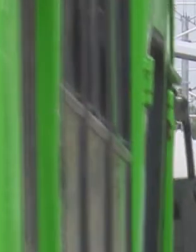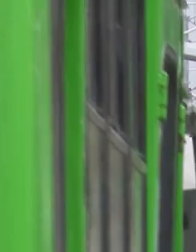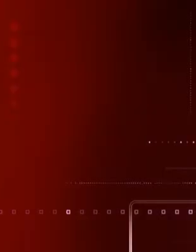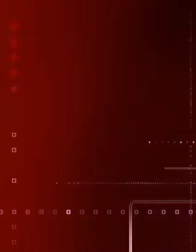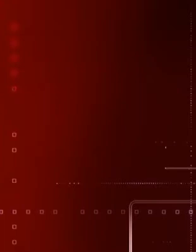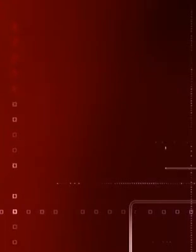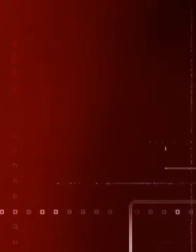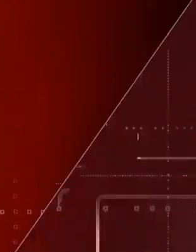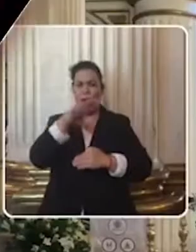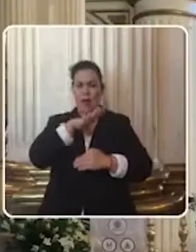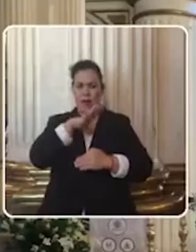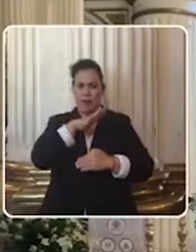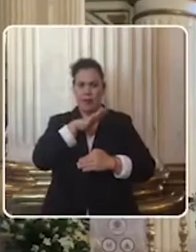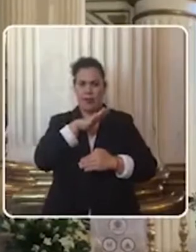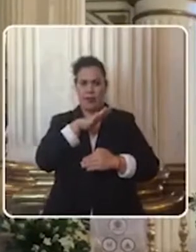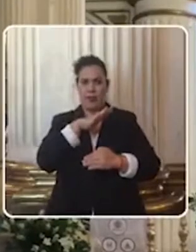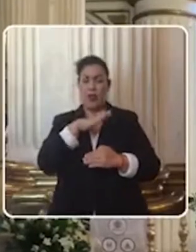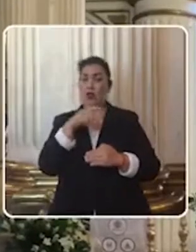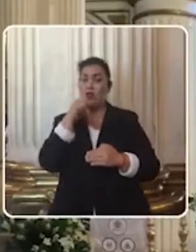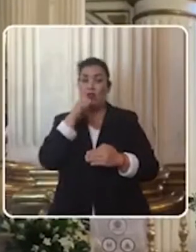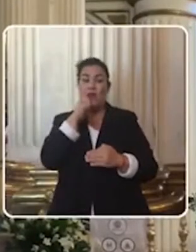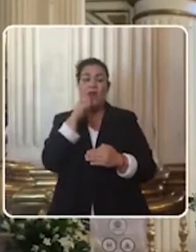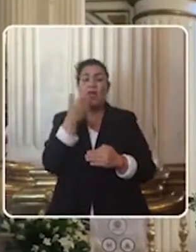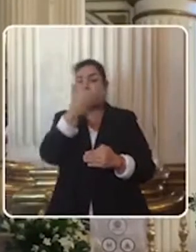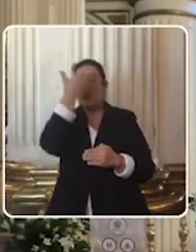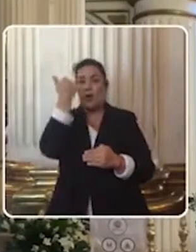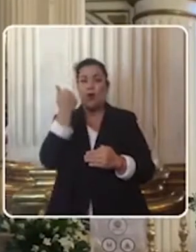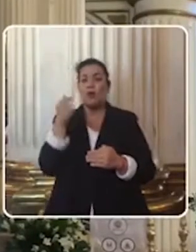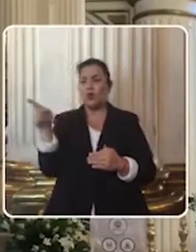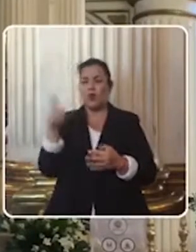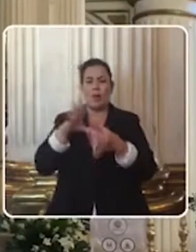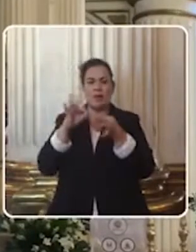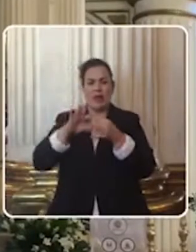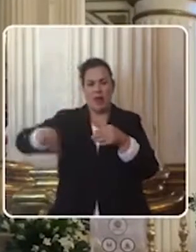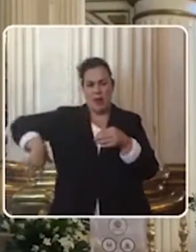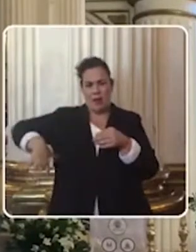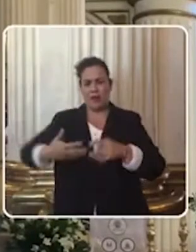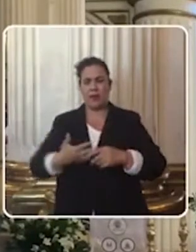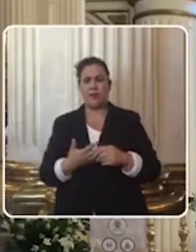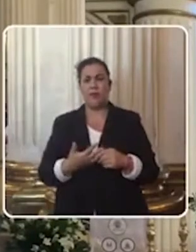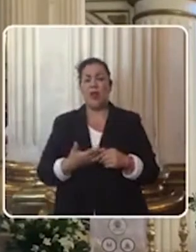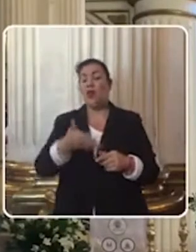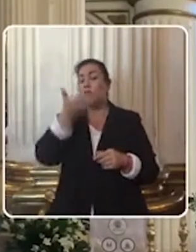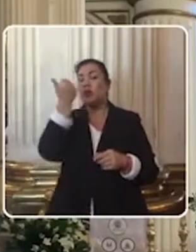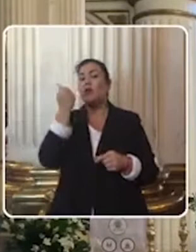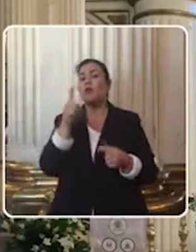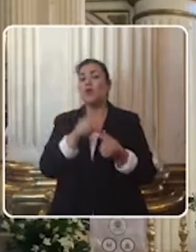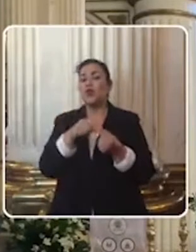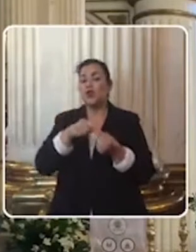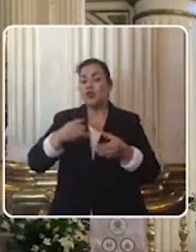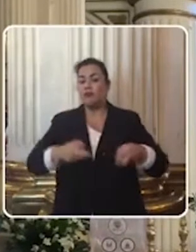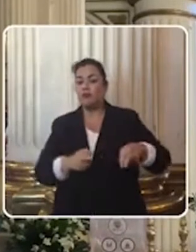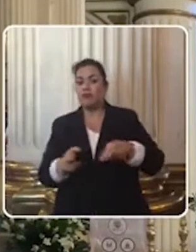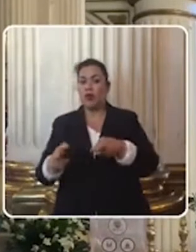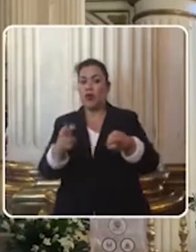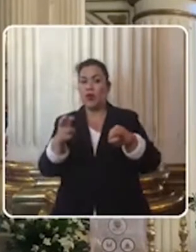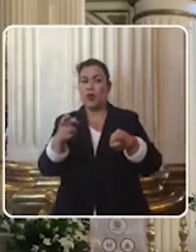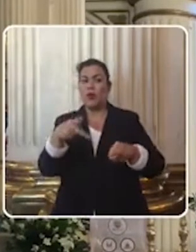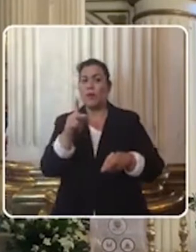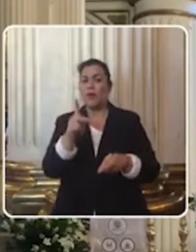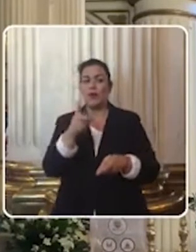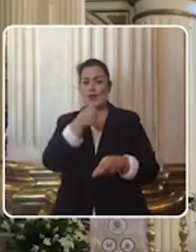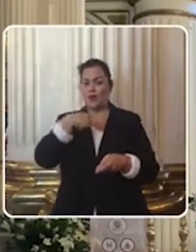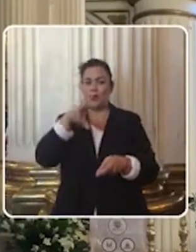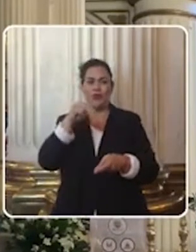ligero y todas que no está definido como lo explicaban hace unos momentos y también lo queremos dar a